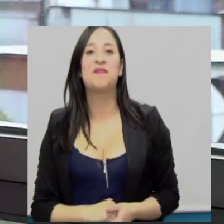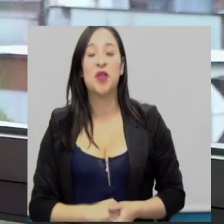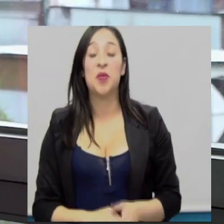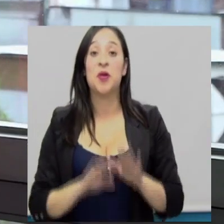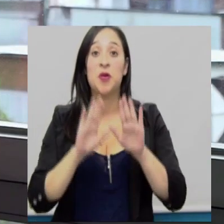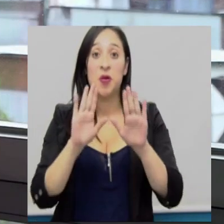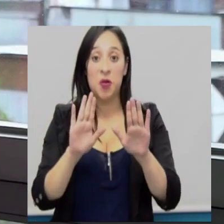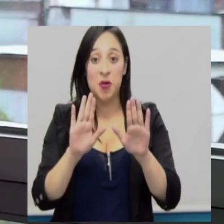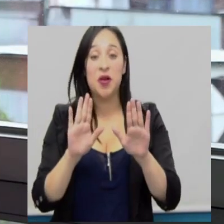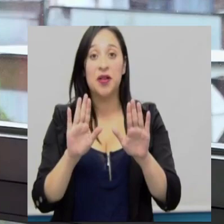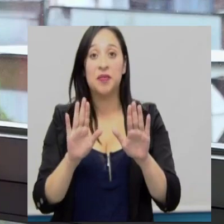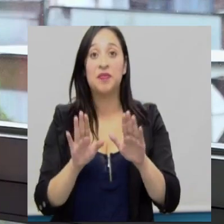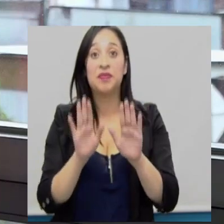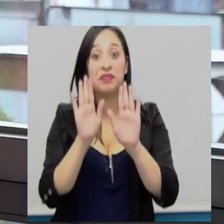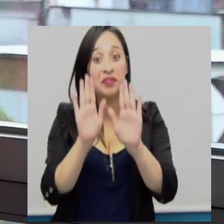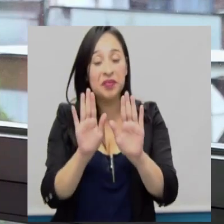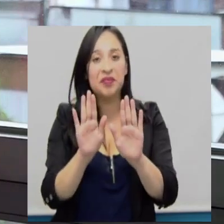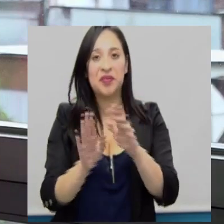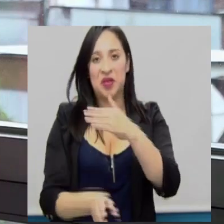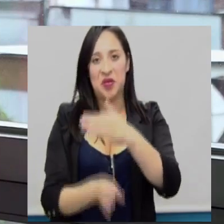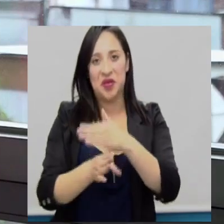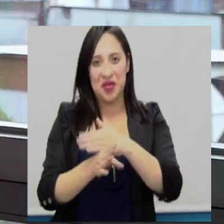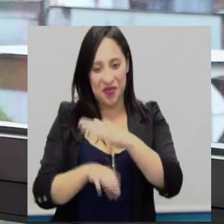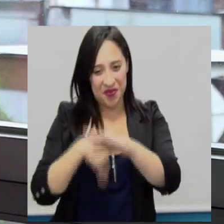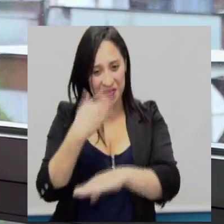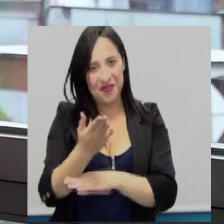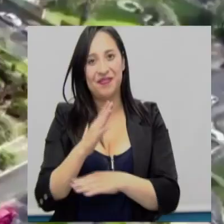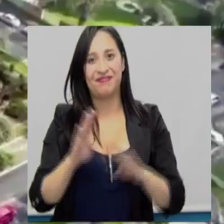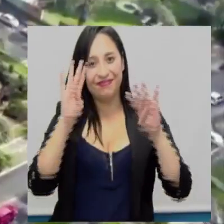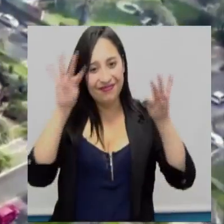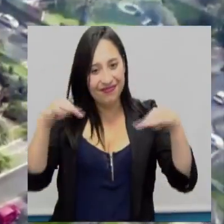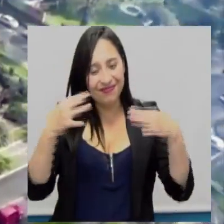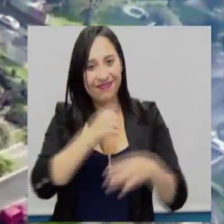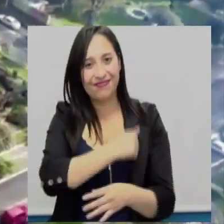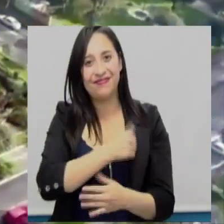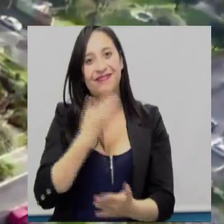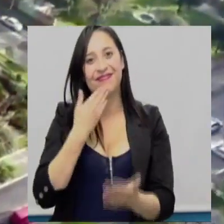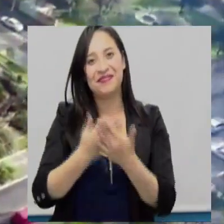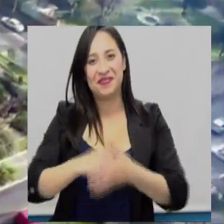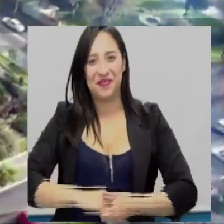Hacemos una pausa en Todo Bajo Control, pero no se vayan, enseguida estaremos de vuelta.